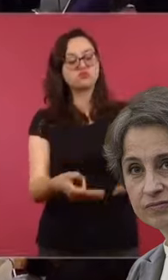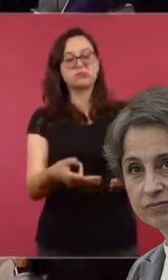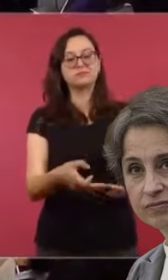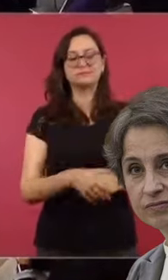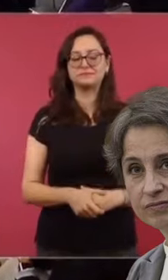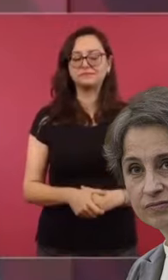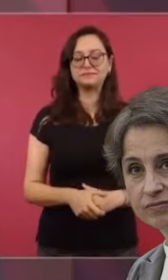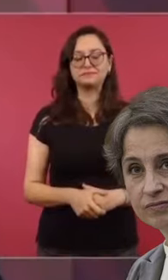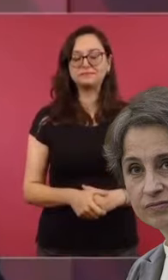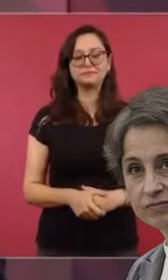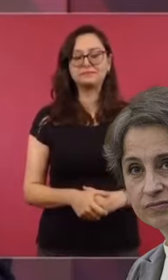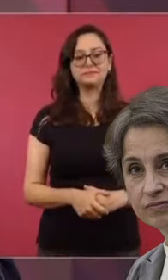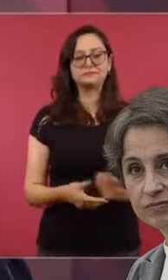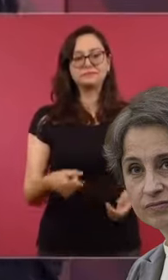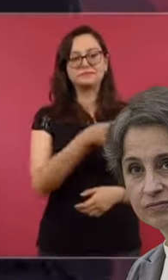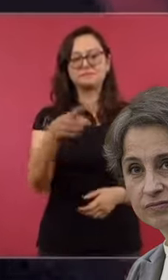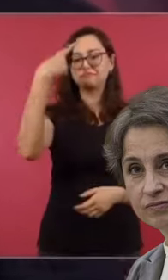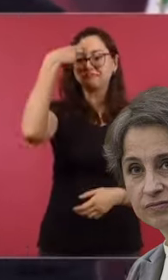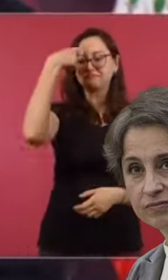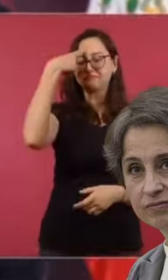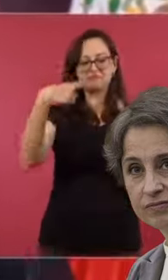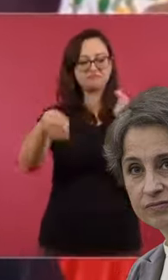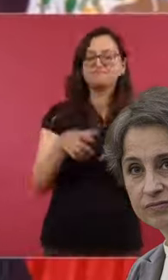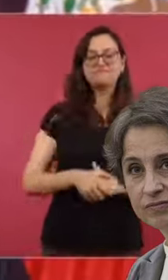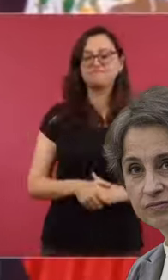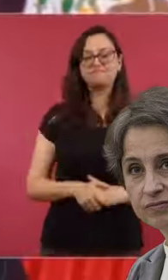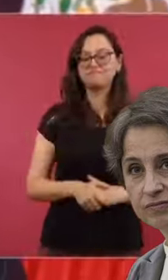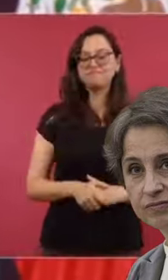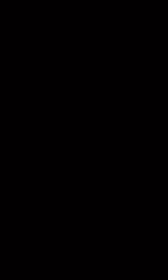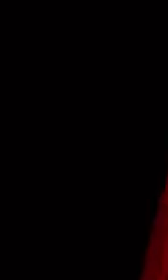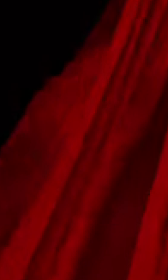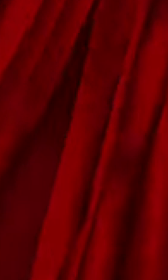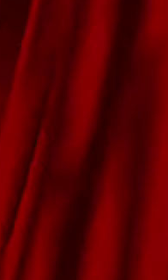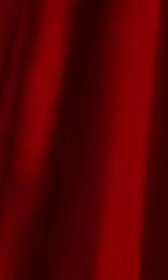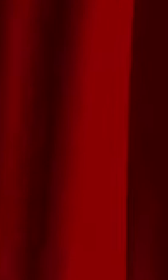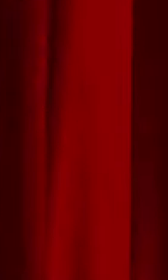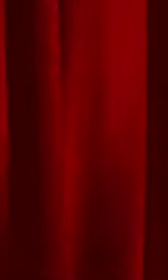con mentalidad libertaria, democrática.